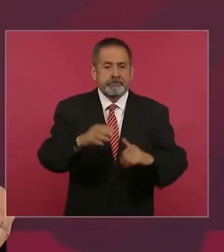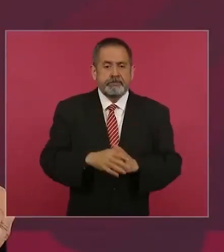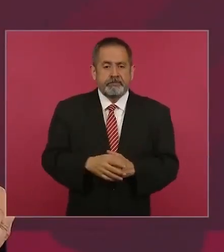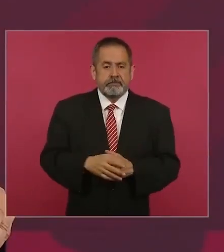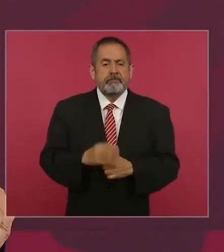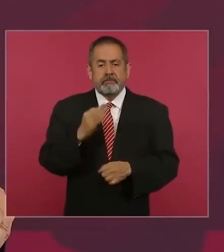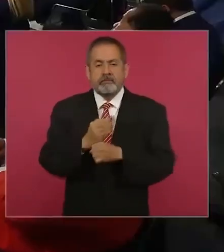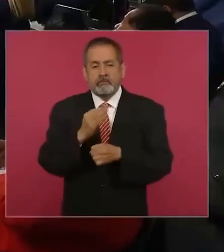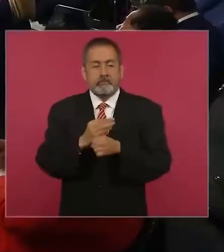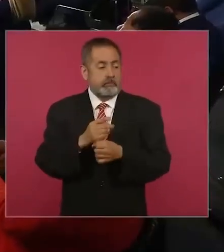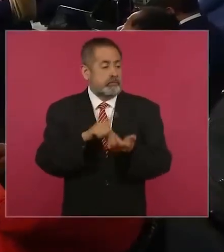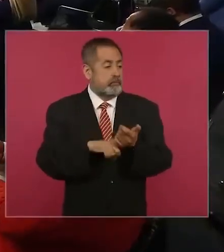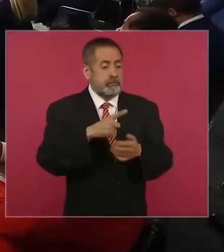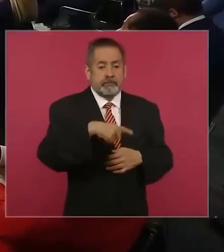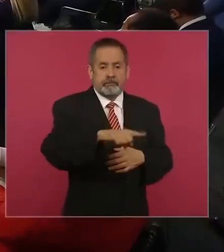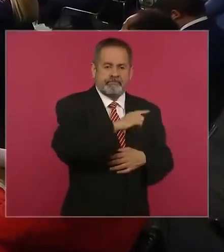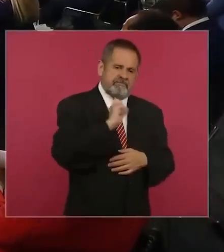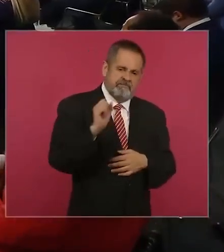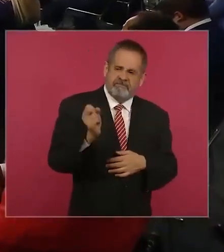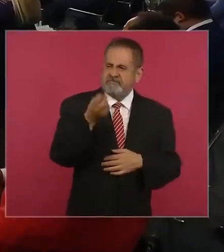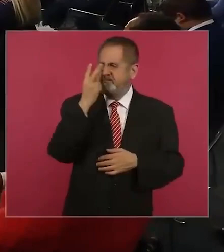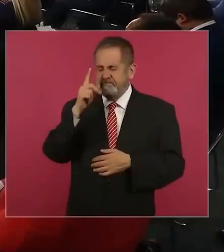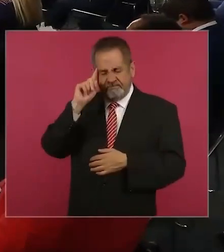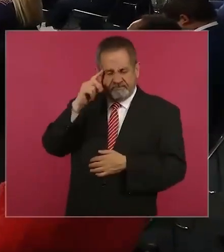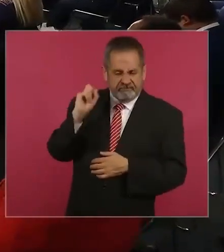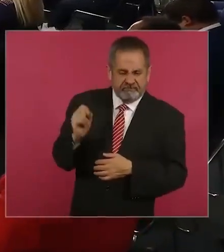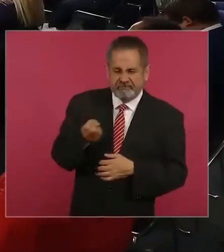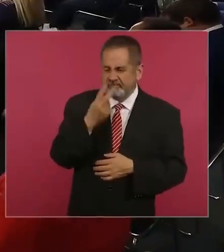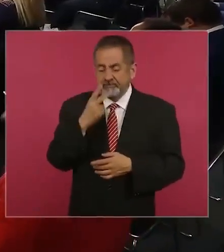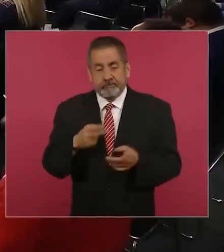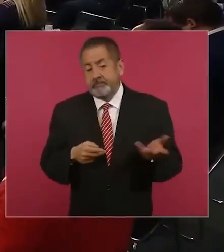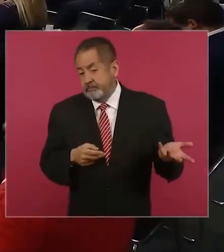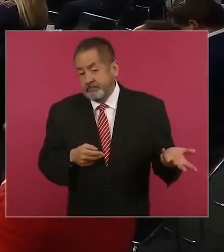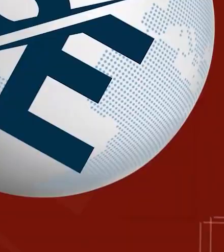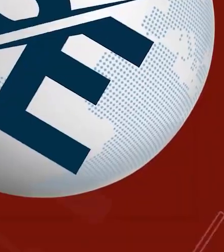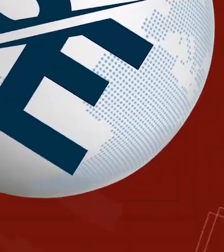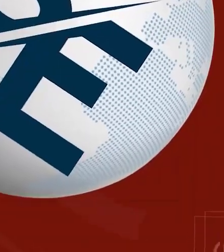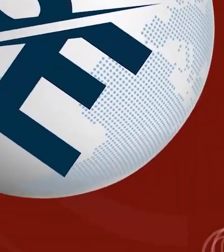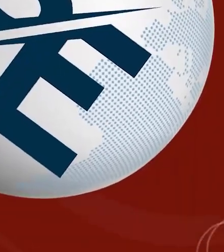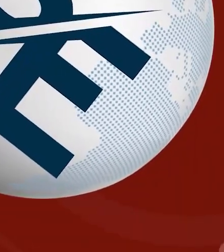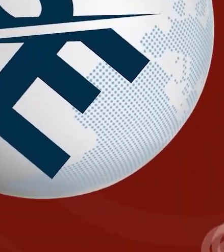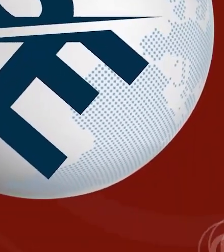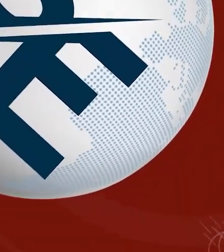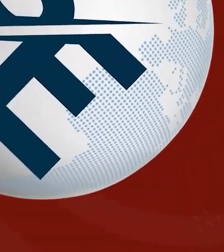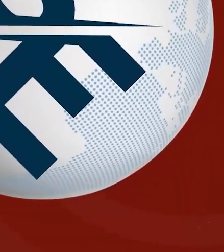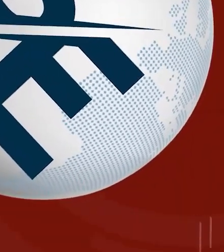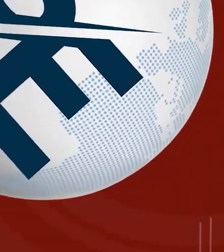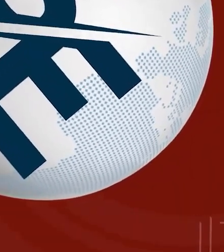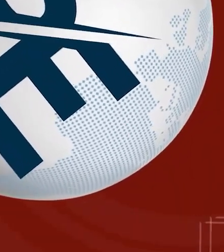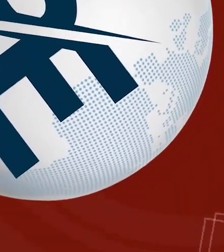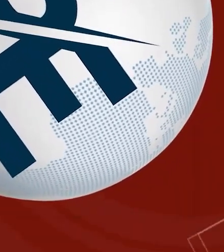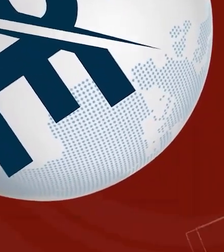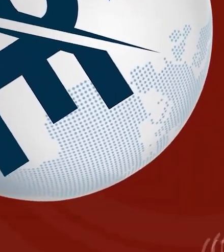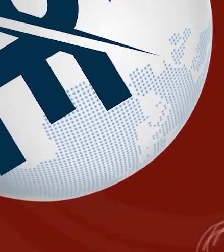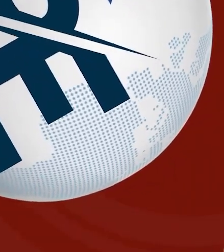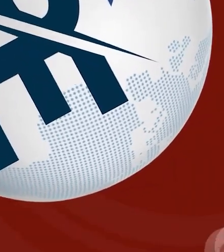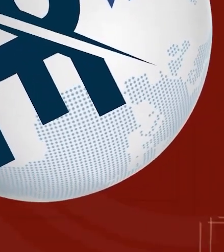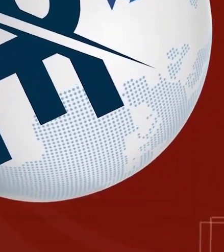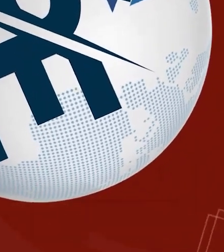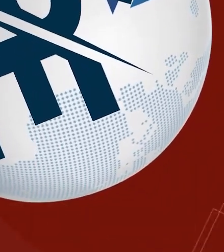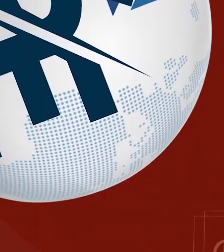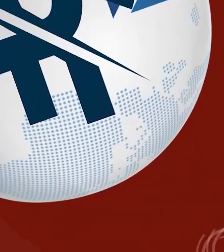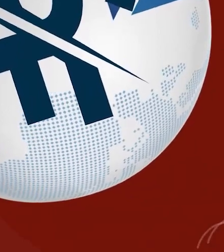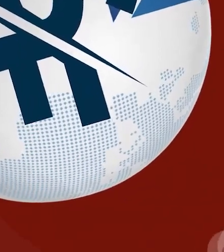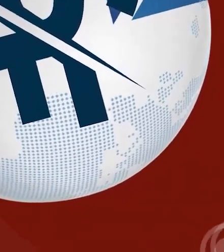mañanera de este viernes 27 de octubre en Palacio Nacional se les va a ayudar en la construcción en la reparación de las viviendas en los ceres domésticos que